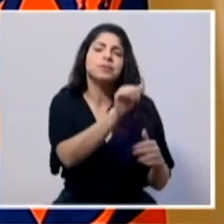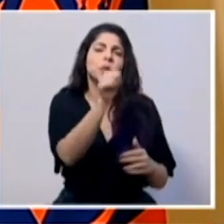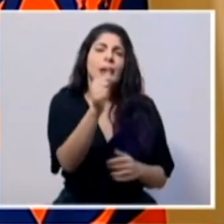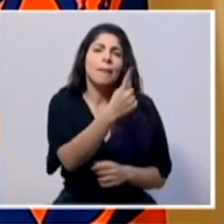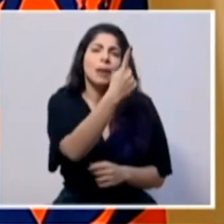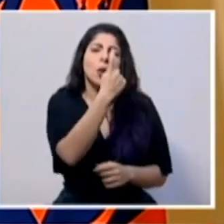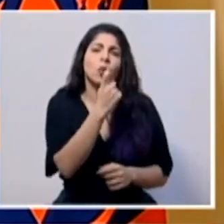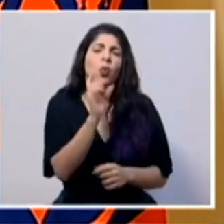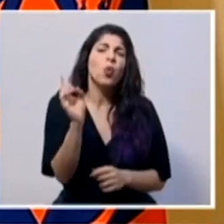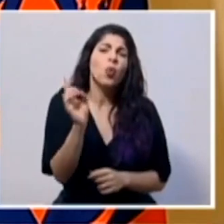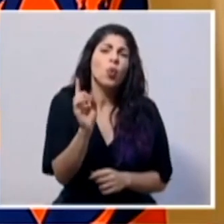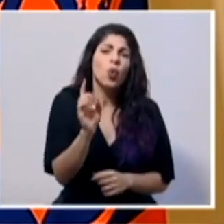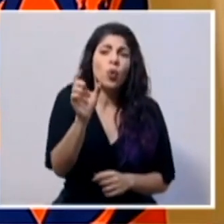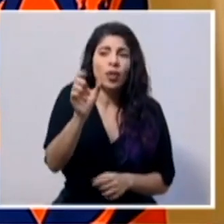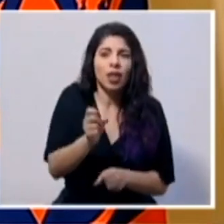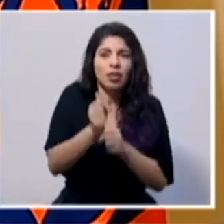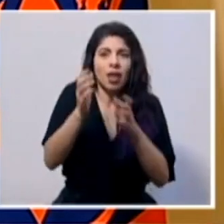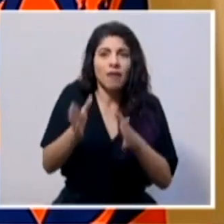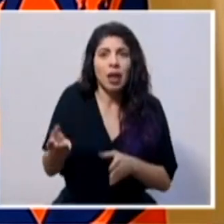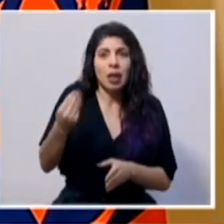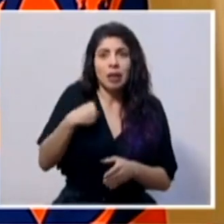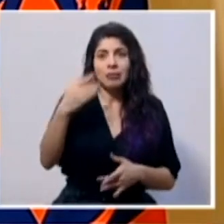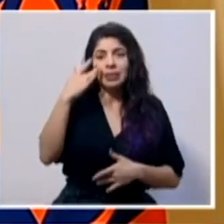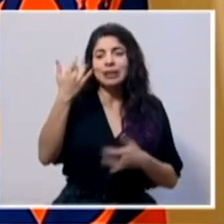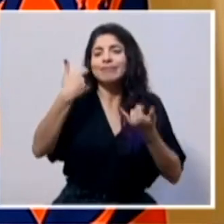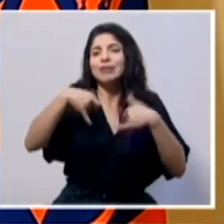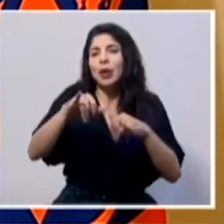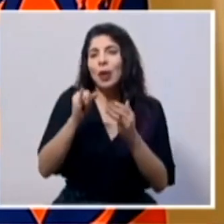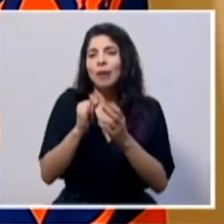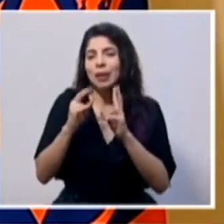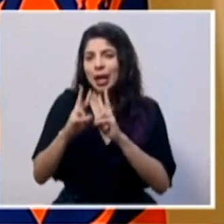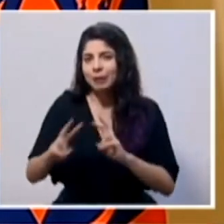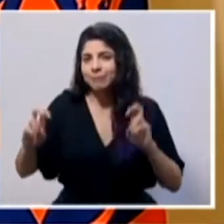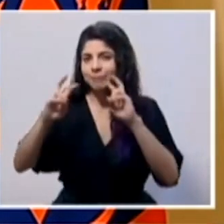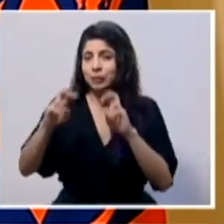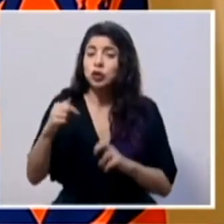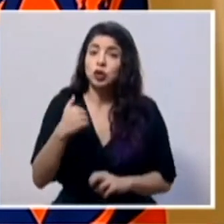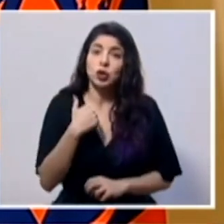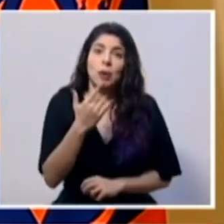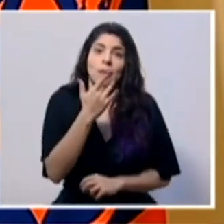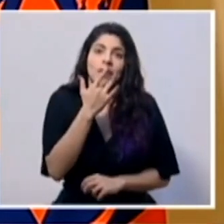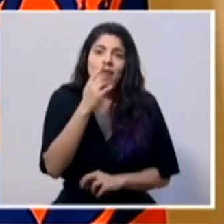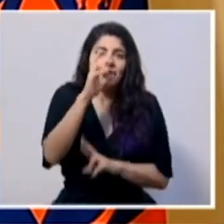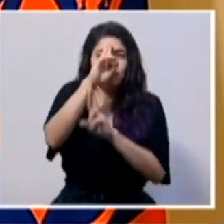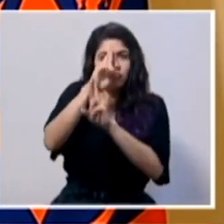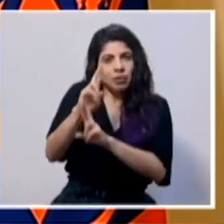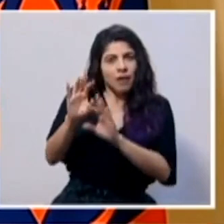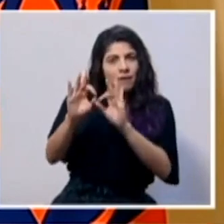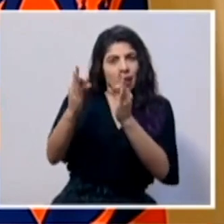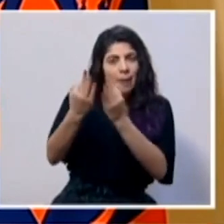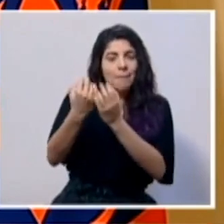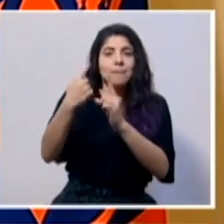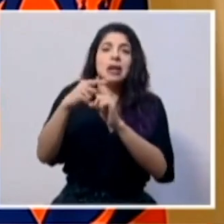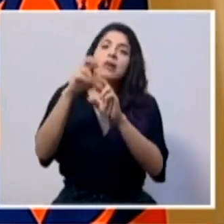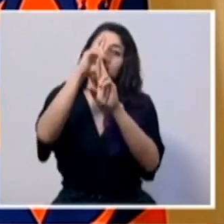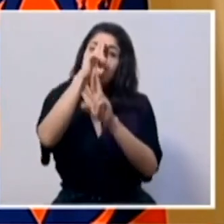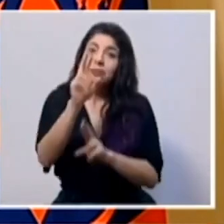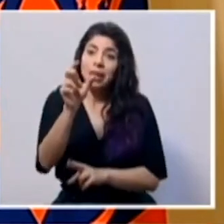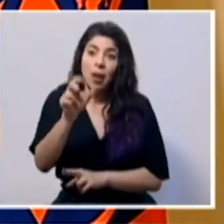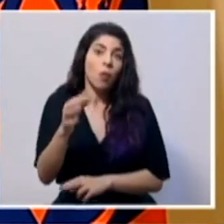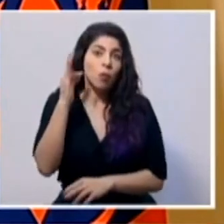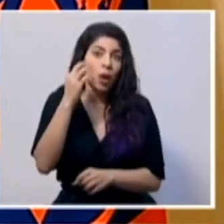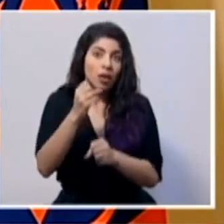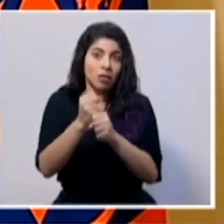de dónde se contagió la funcionaria, eso está en análisis. Yo prefiero, por respeto a la familia y por respeto a la misma